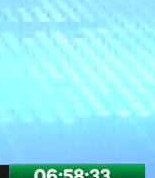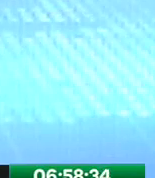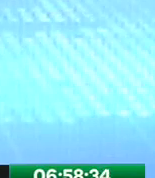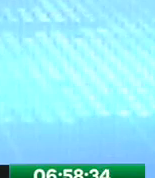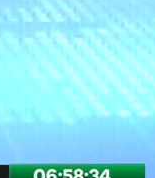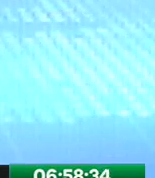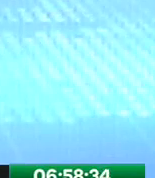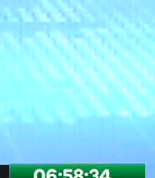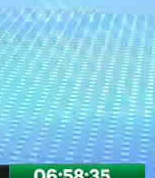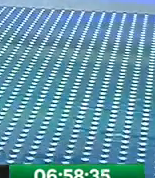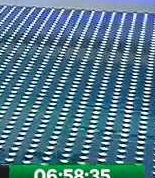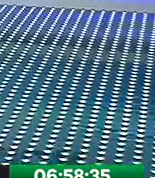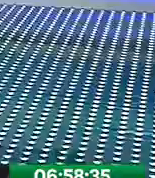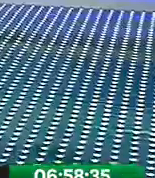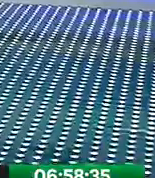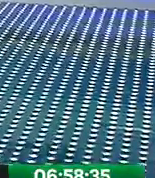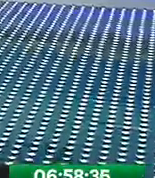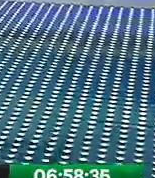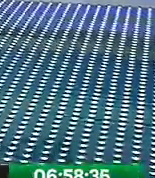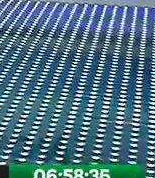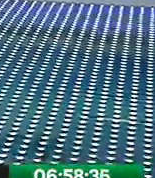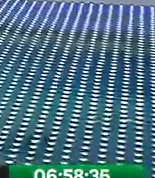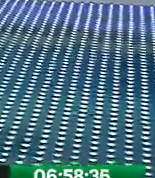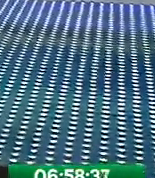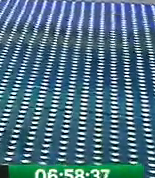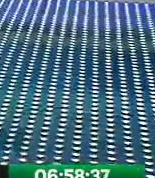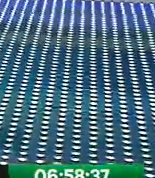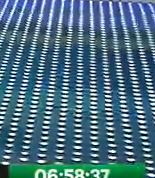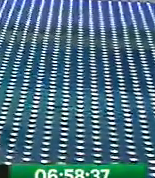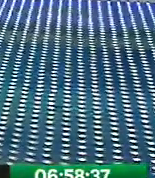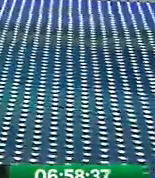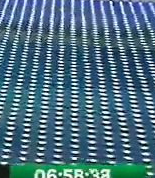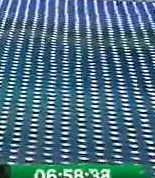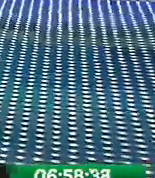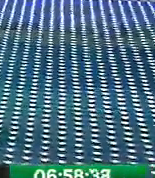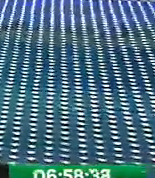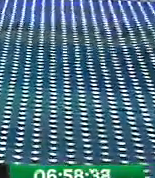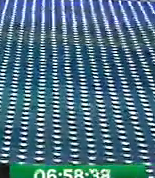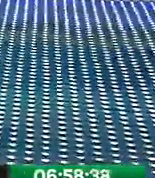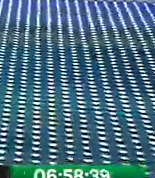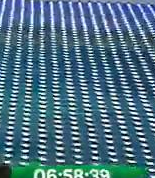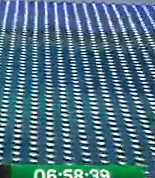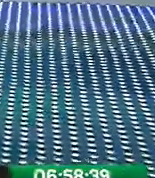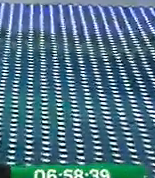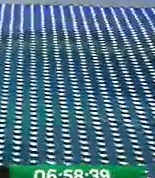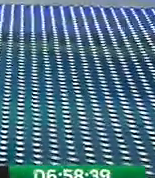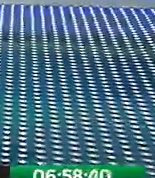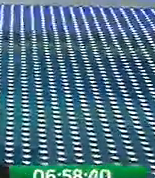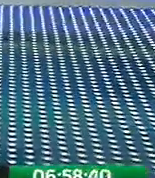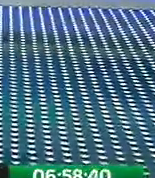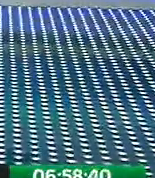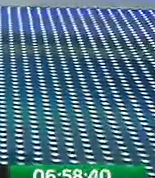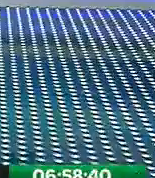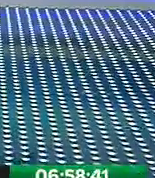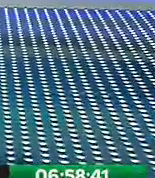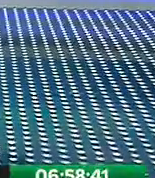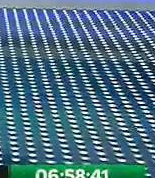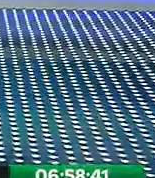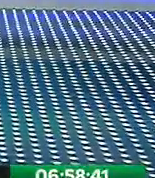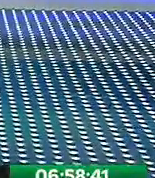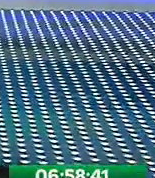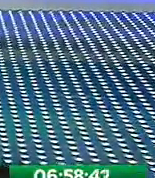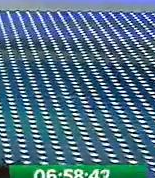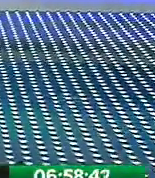al exlegislador Fernando Balma. Además, se refirió a otros temas en un conversatorio con la prensa